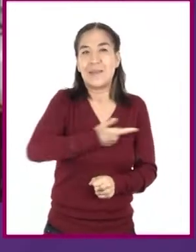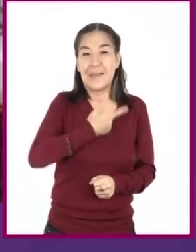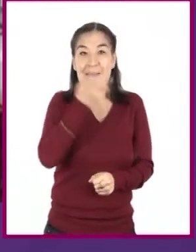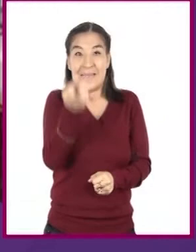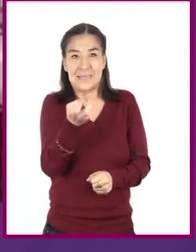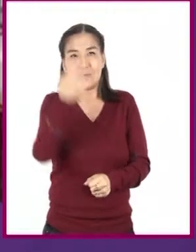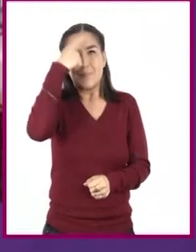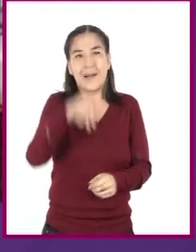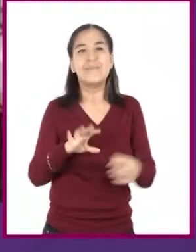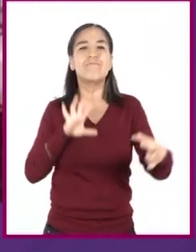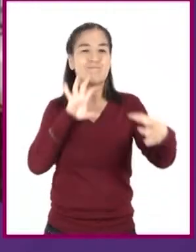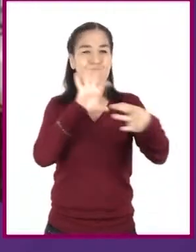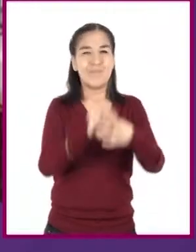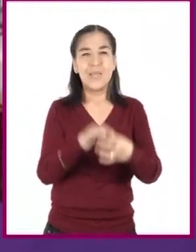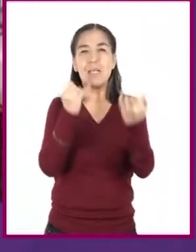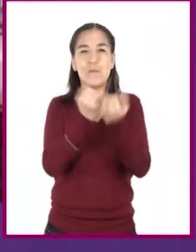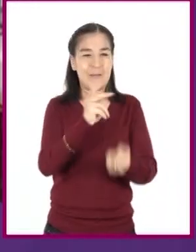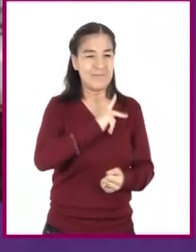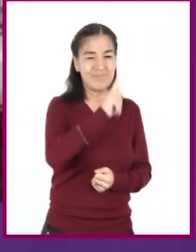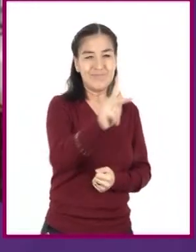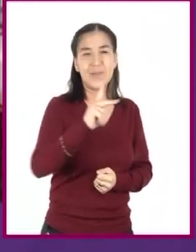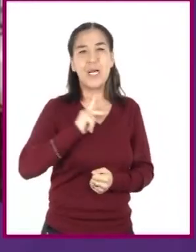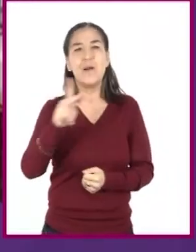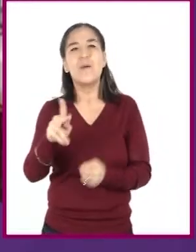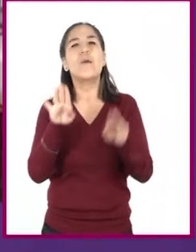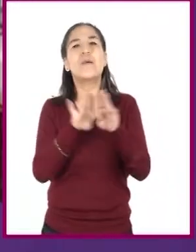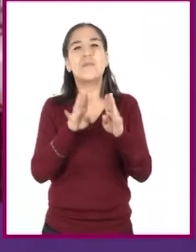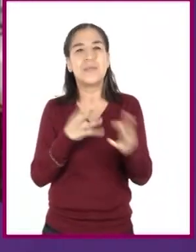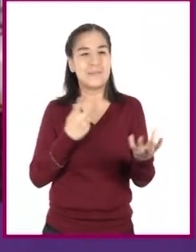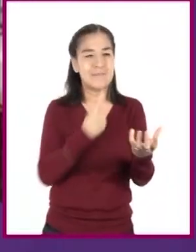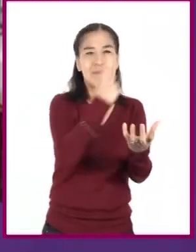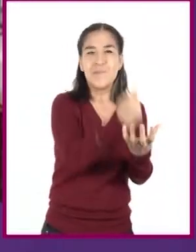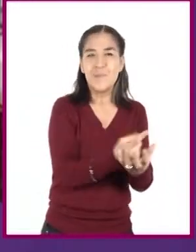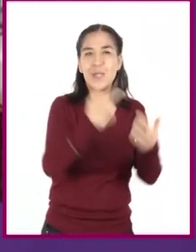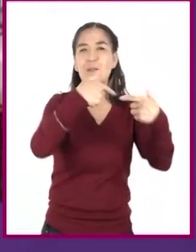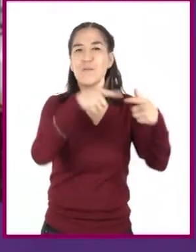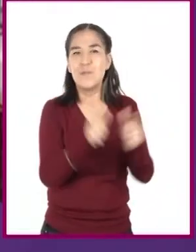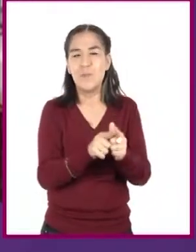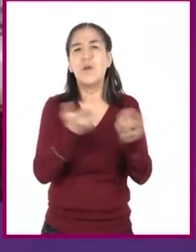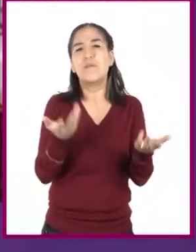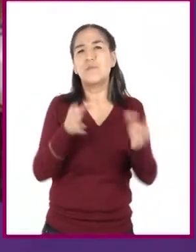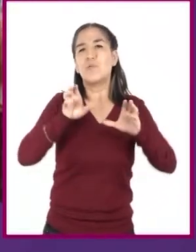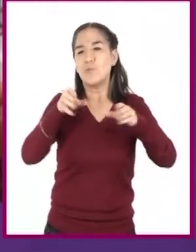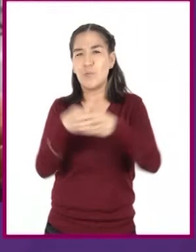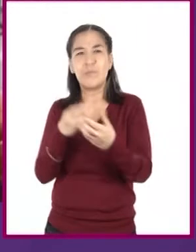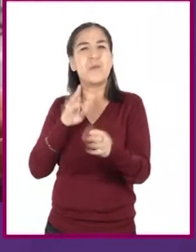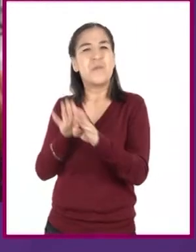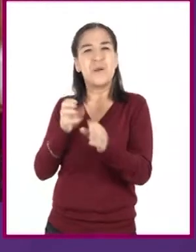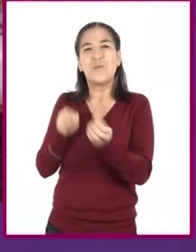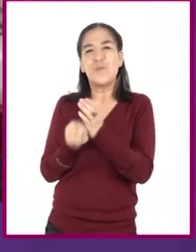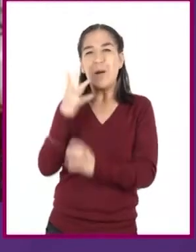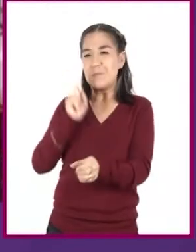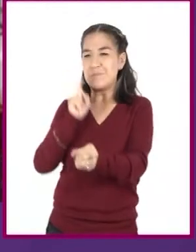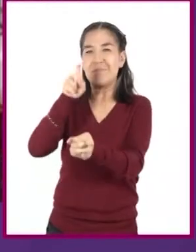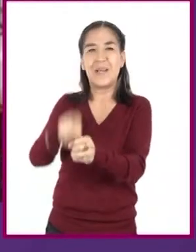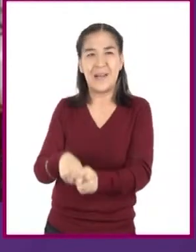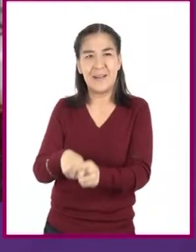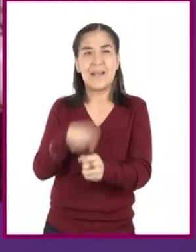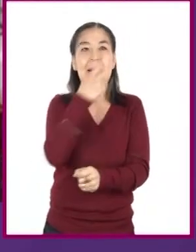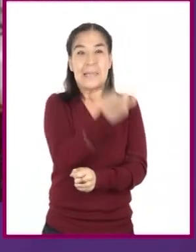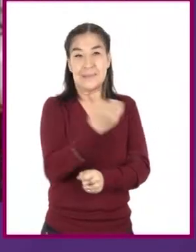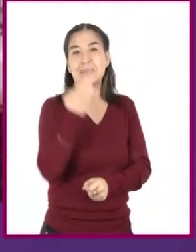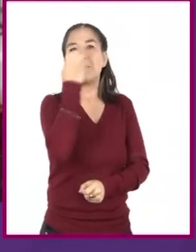permite que nos identifiquemos y nos unamos a ciertos grupos o a ciertos colectivos. Particularmente la escuela se